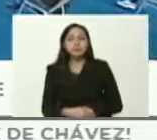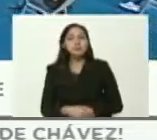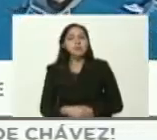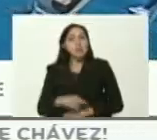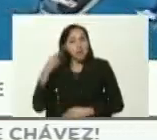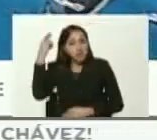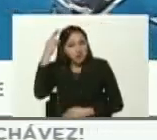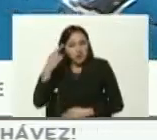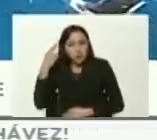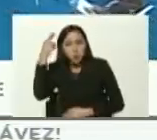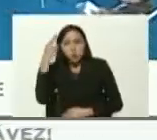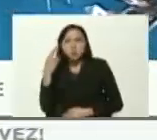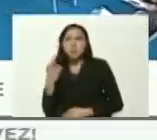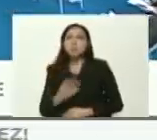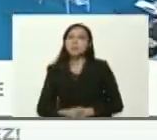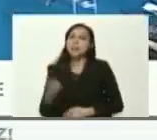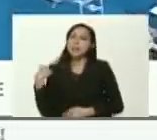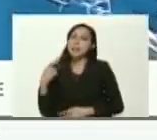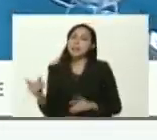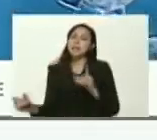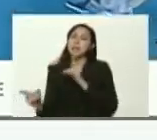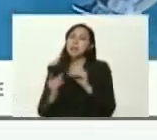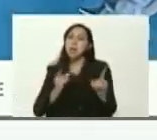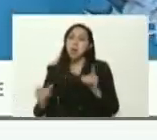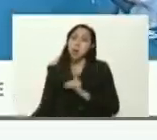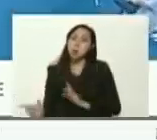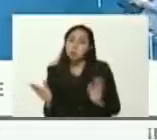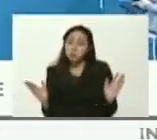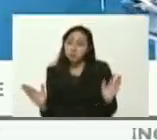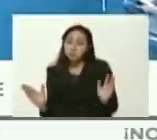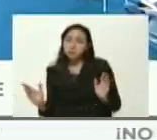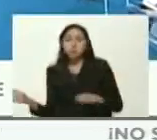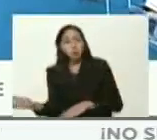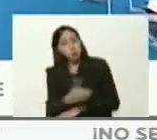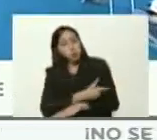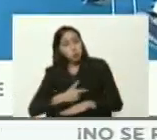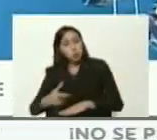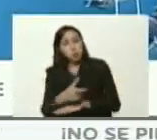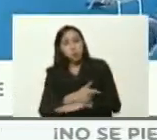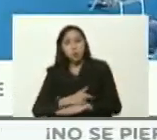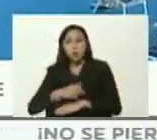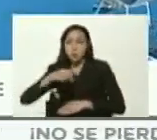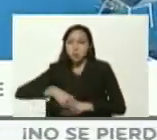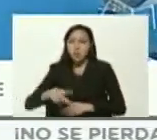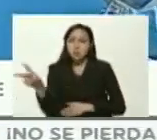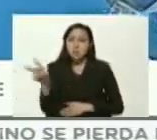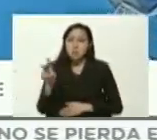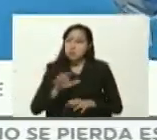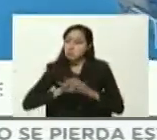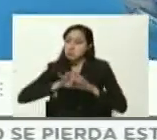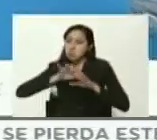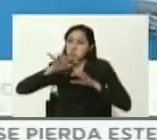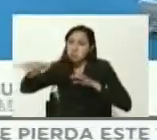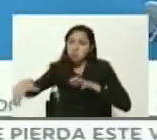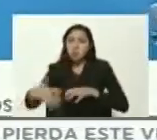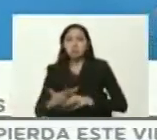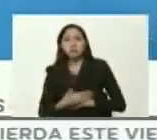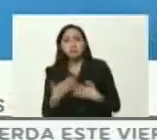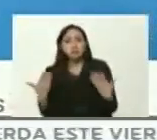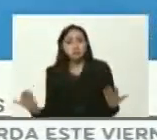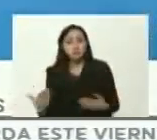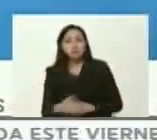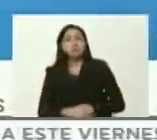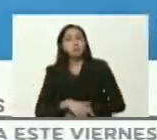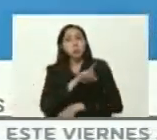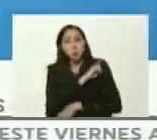reconocen que tienen que hablar con la fuerza gobernante y mayoritaria de Venezuela, que es las